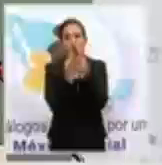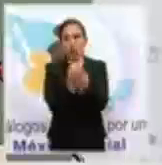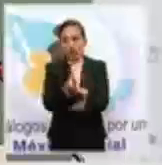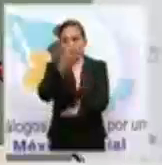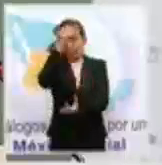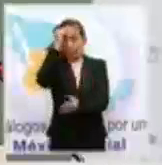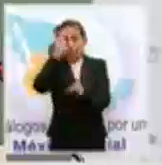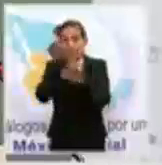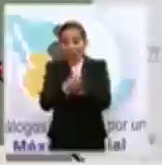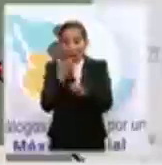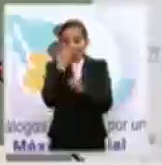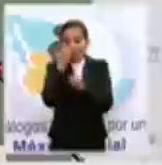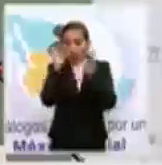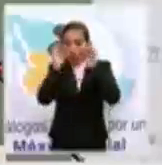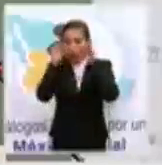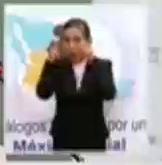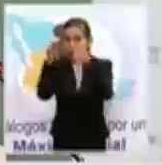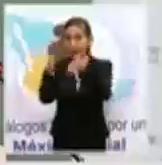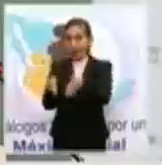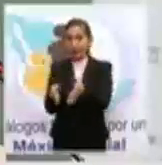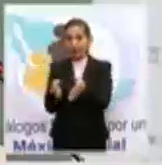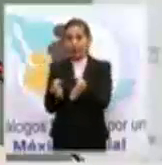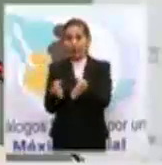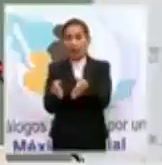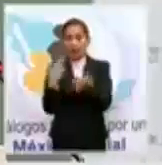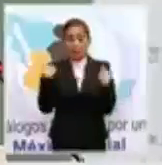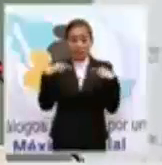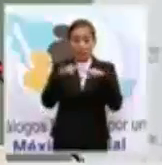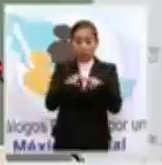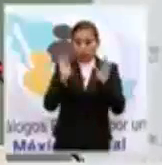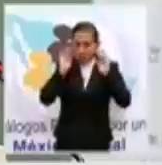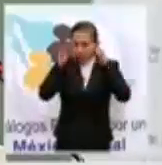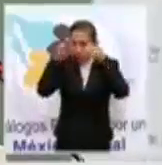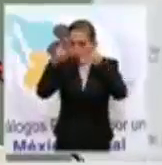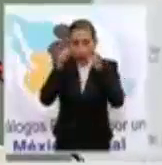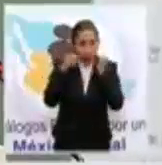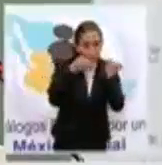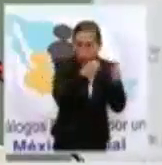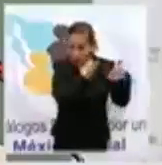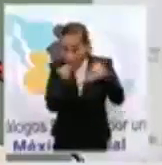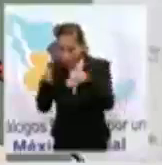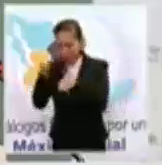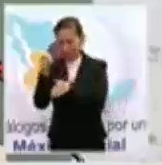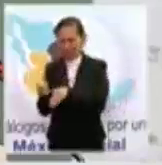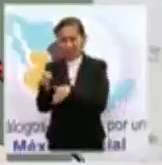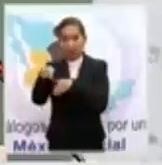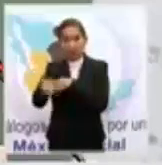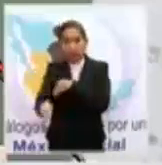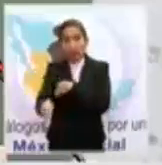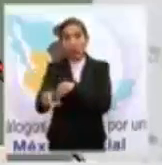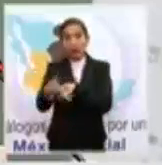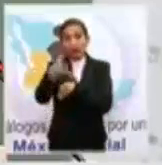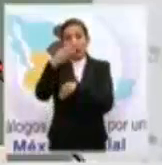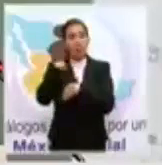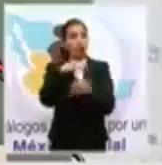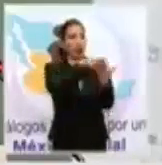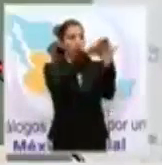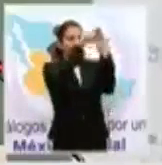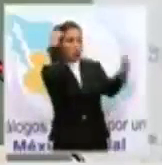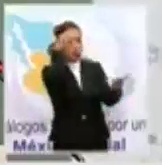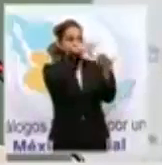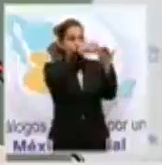el foco de atención de la escuela, la propia mirada del profesorado. Y el aprendizaje generalmente se hace por